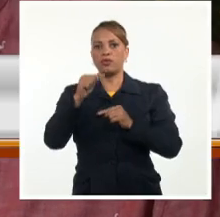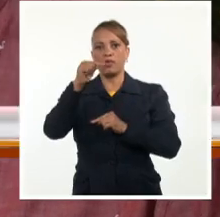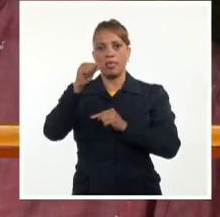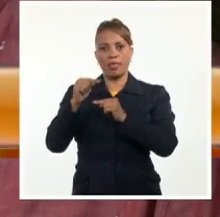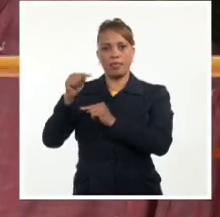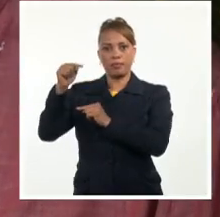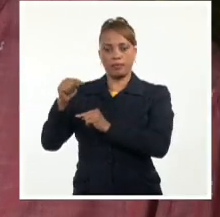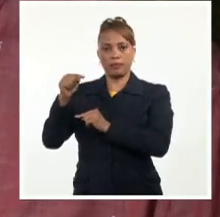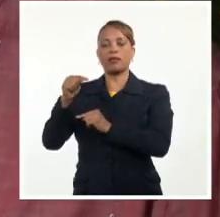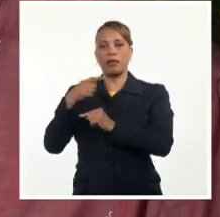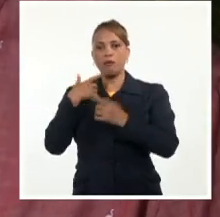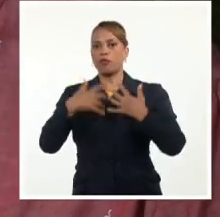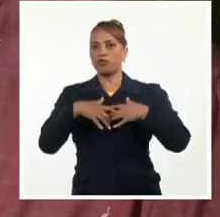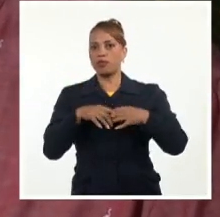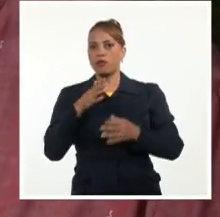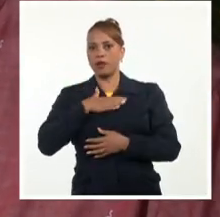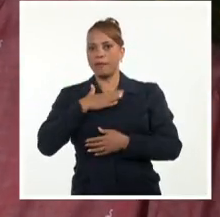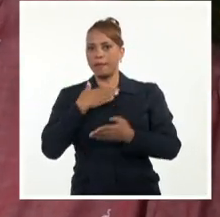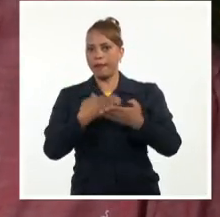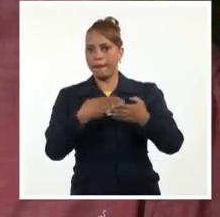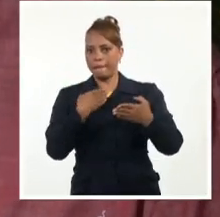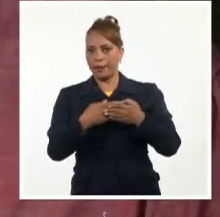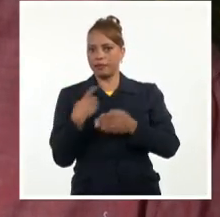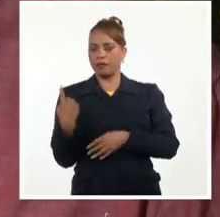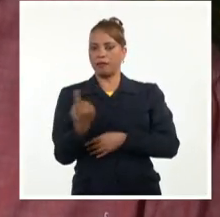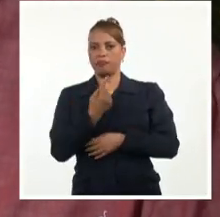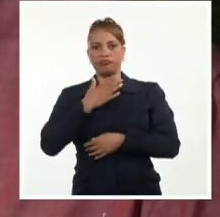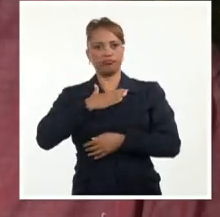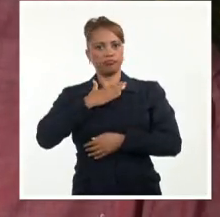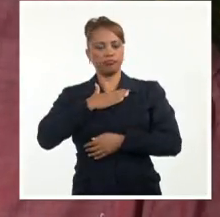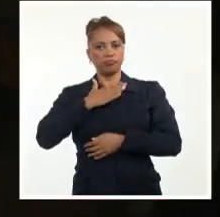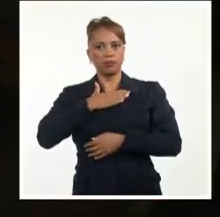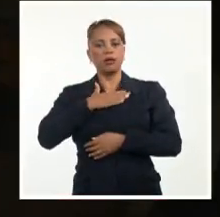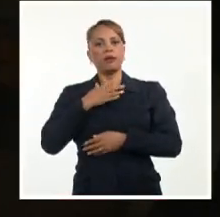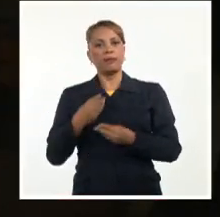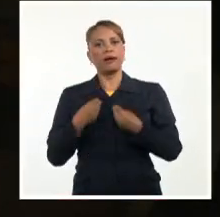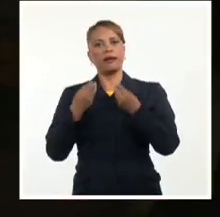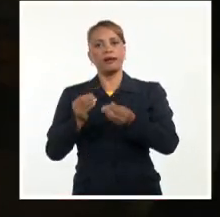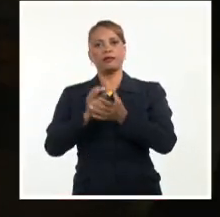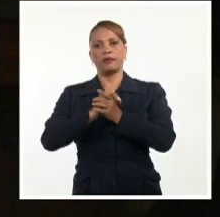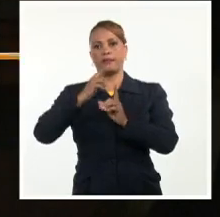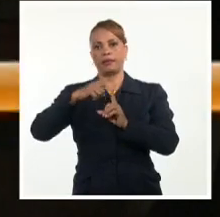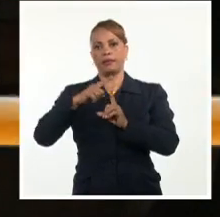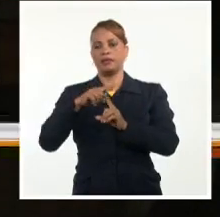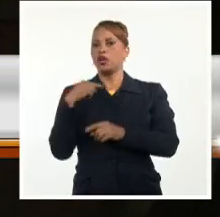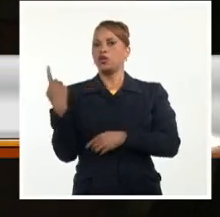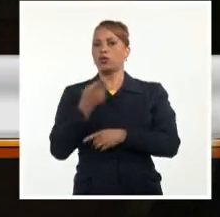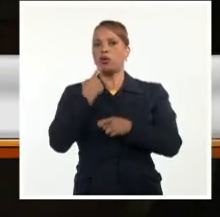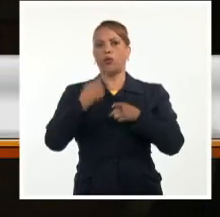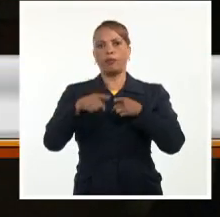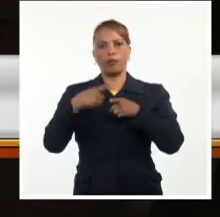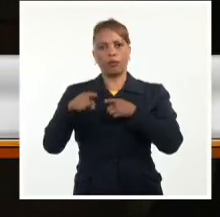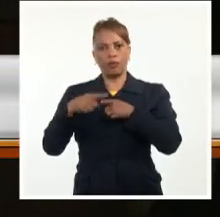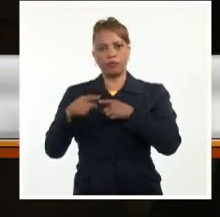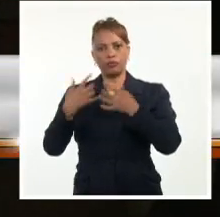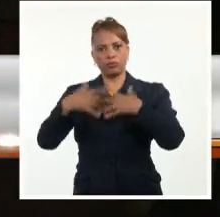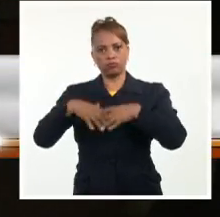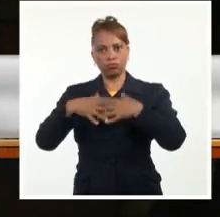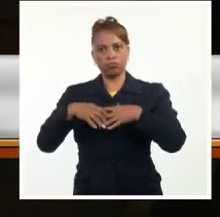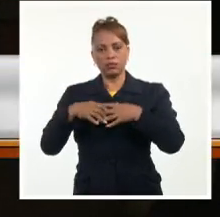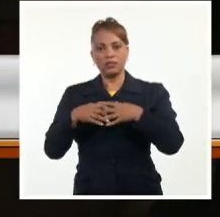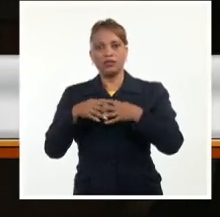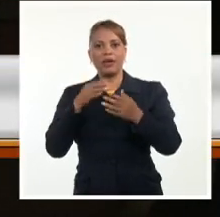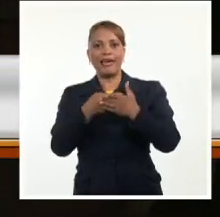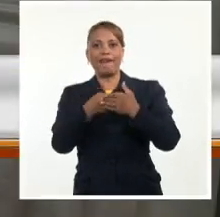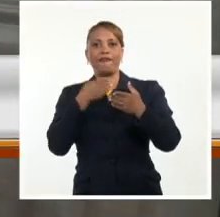propiamente con nuestras bien industria y por nuestros productores para ese pueblo todas las productos nuestros son congelados tenemos 300